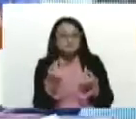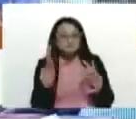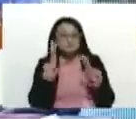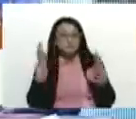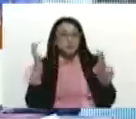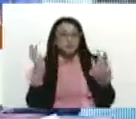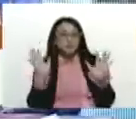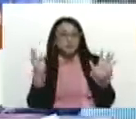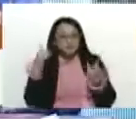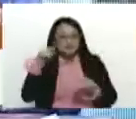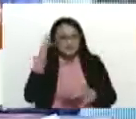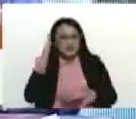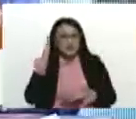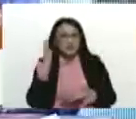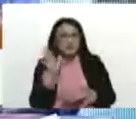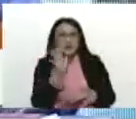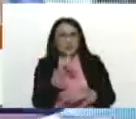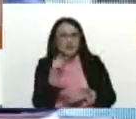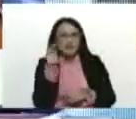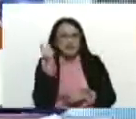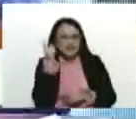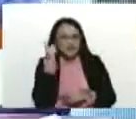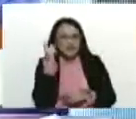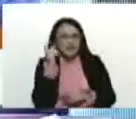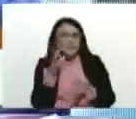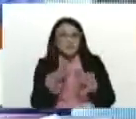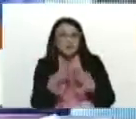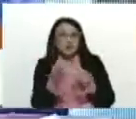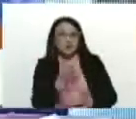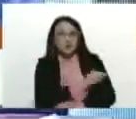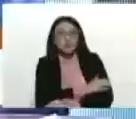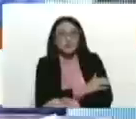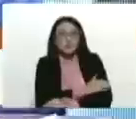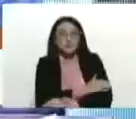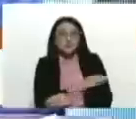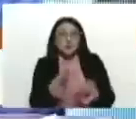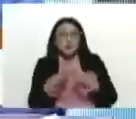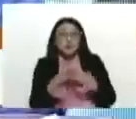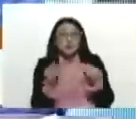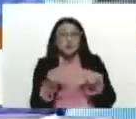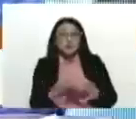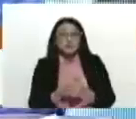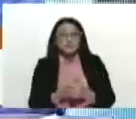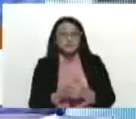loco que no estaba ese día pero todos los de la oposición todos